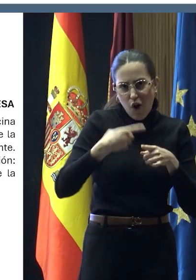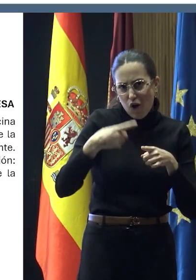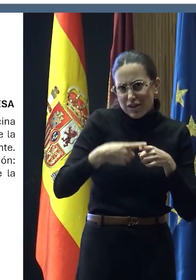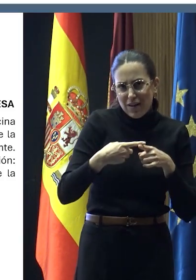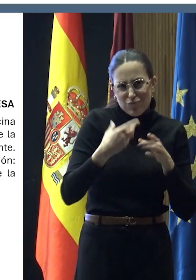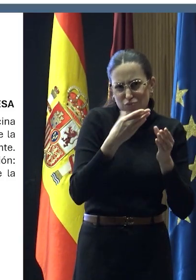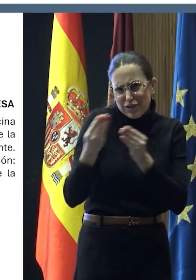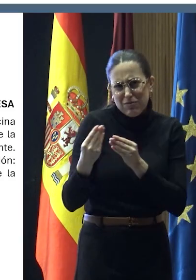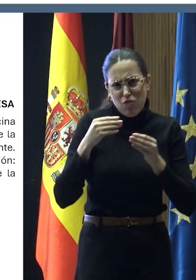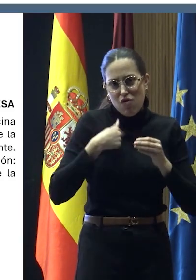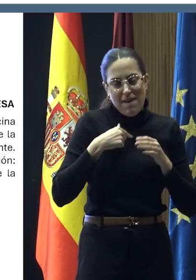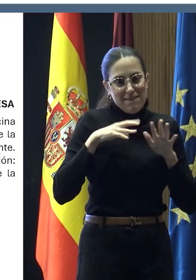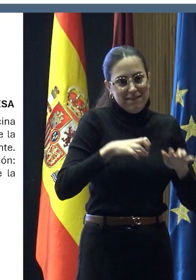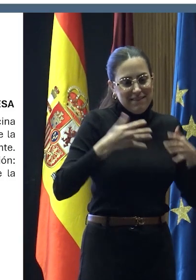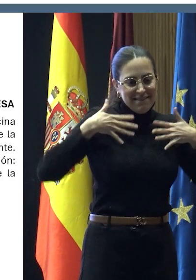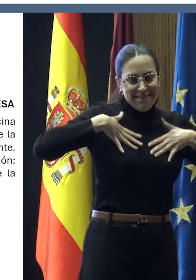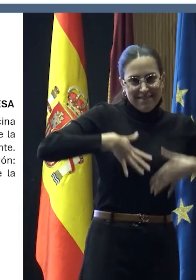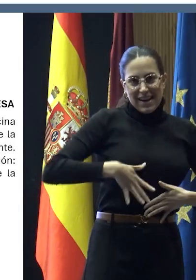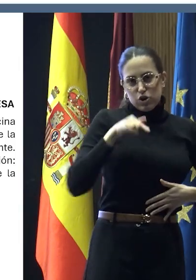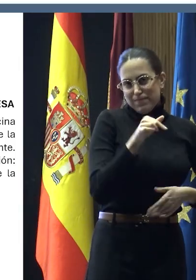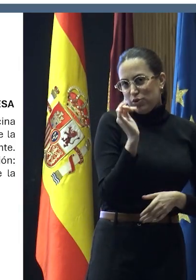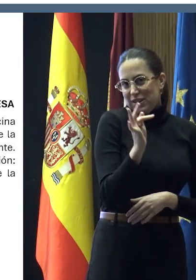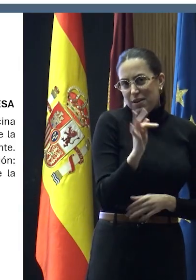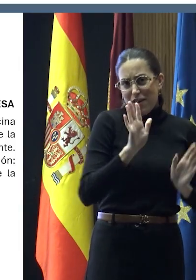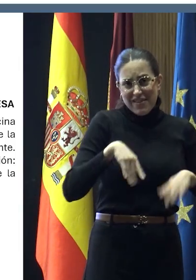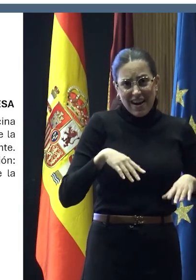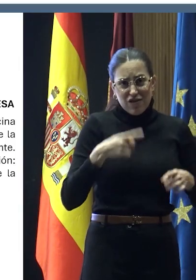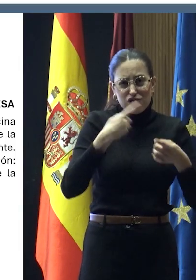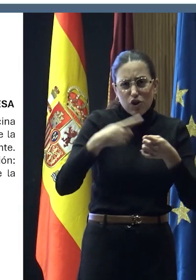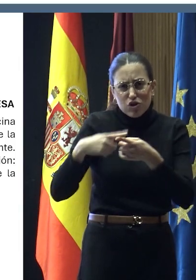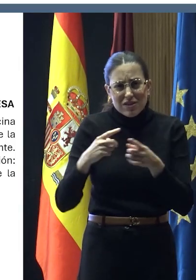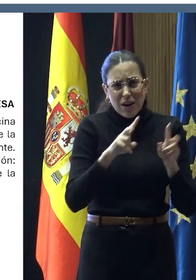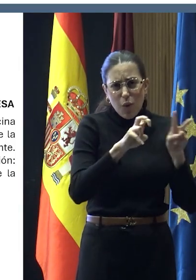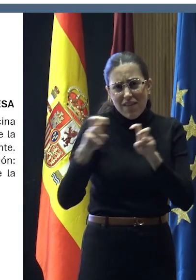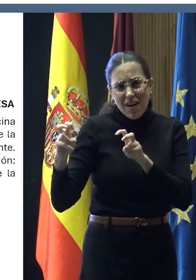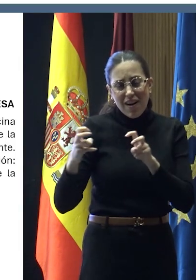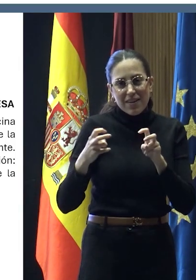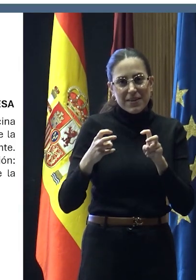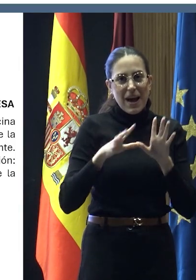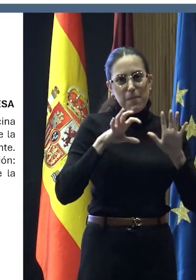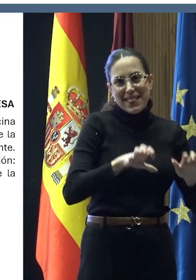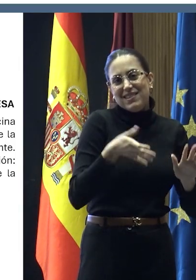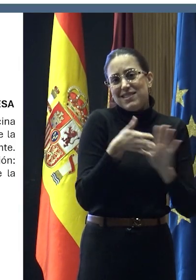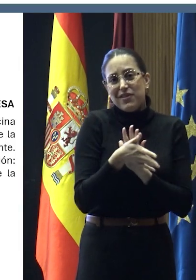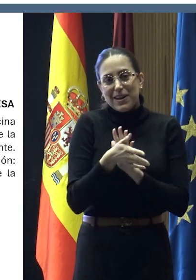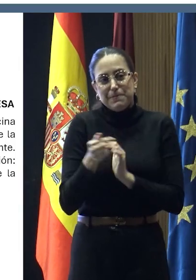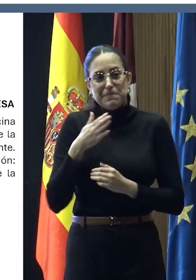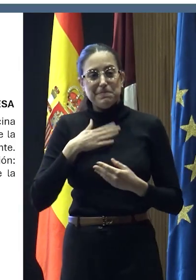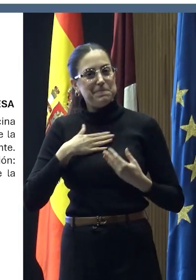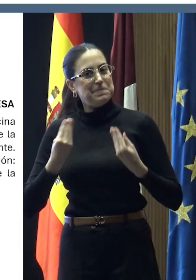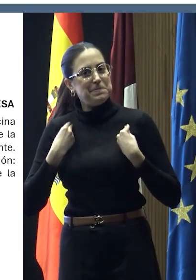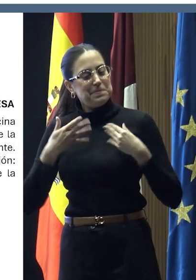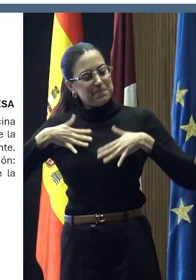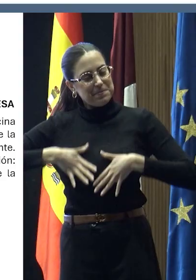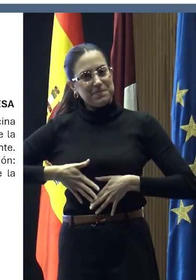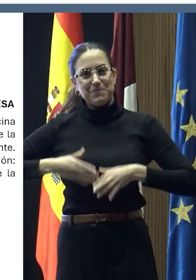eso siempre es bueno, aprender es la felicidad y hoy